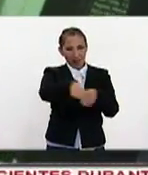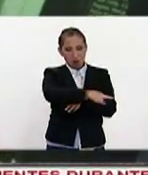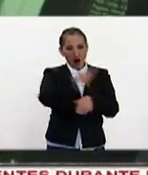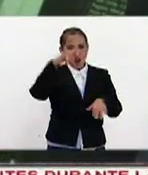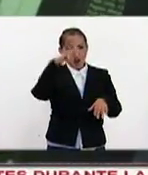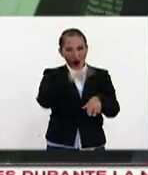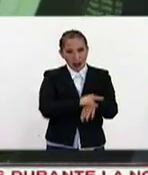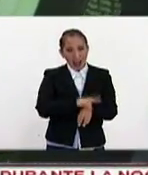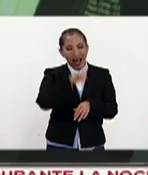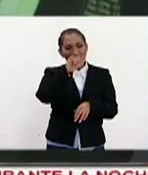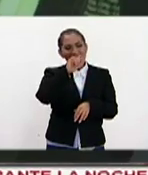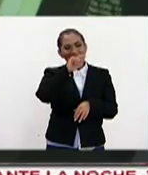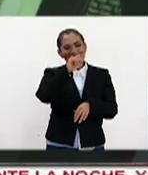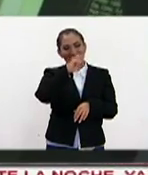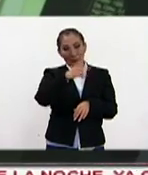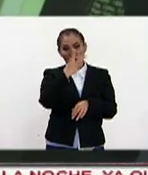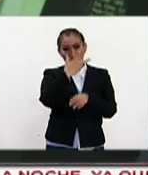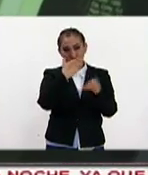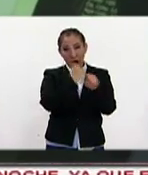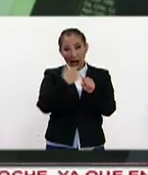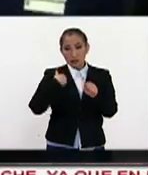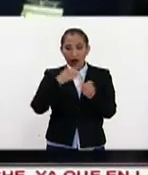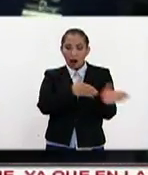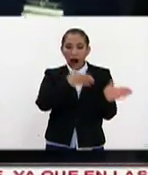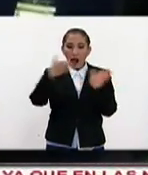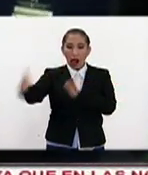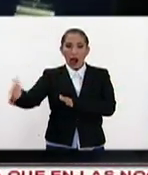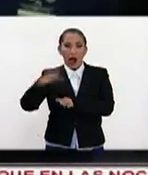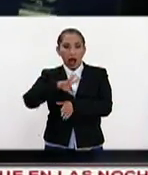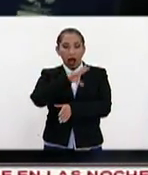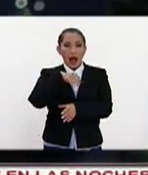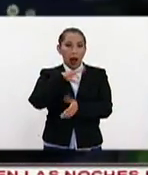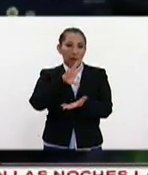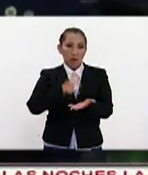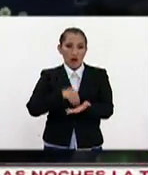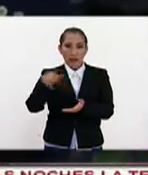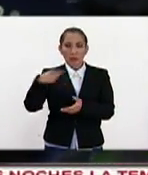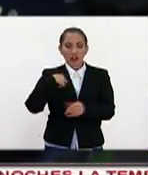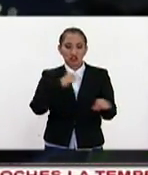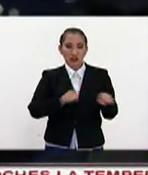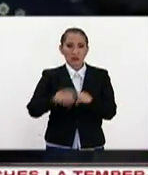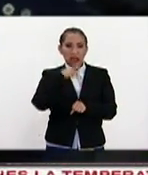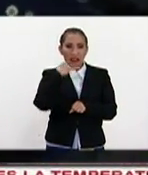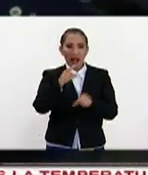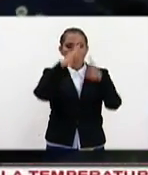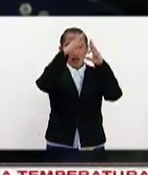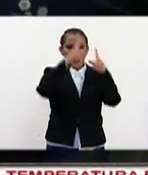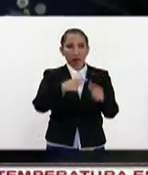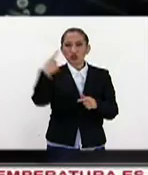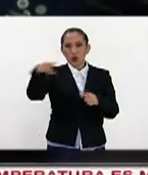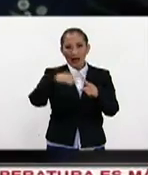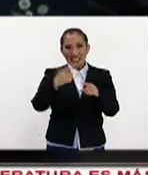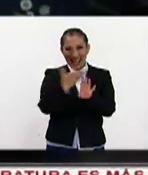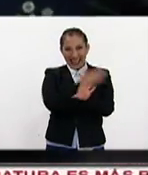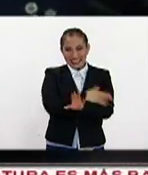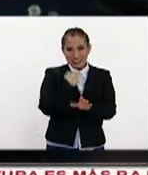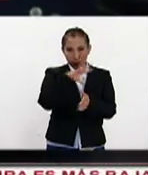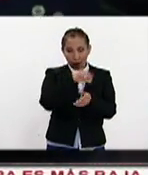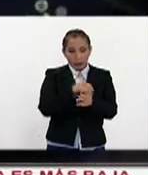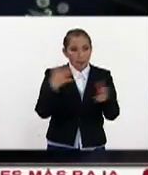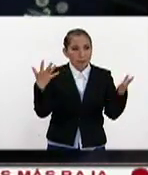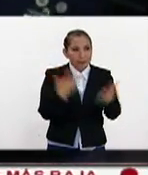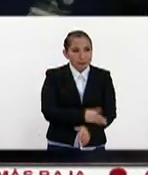la aerolínea LATAM que hace 8 años postergaron su boda por un sismo que afectó a Chile y derrumbó la iglesia en la que se realizaría la ceremonia,